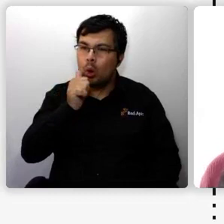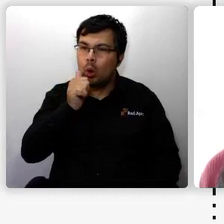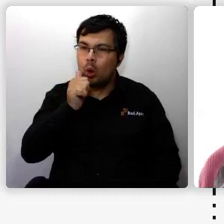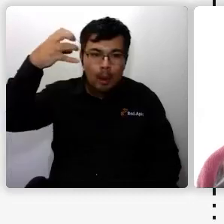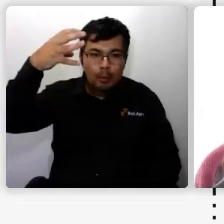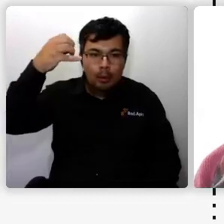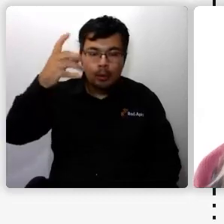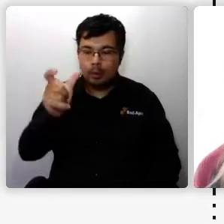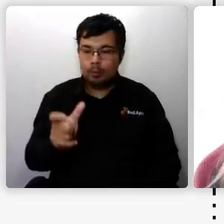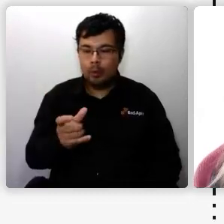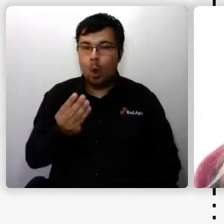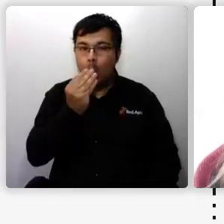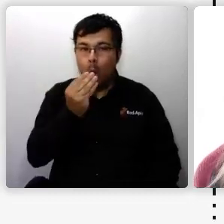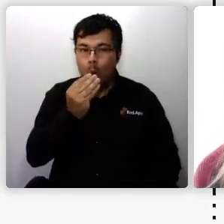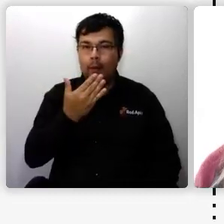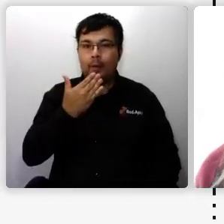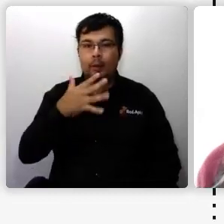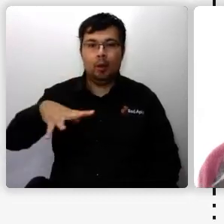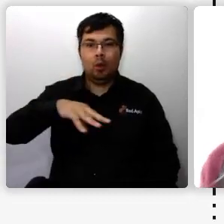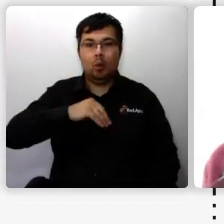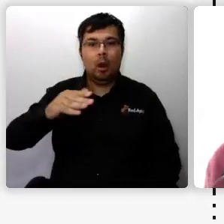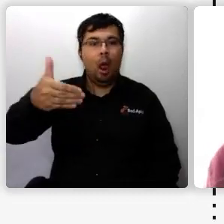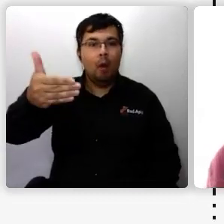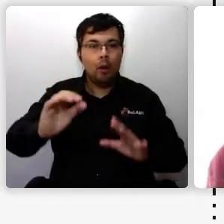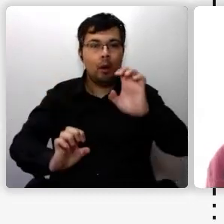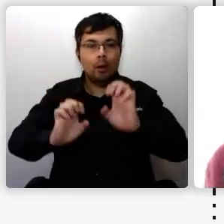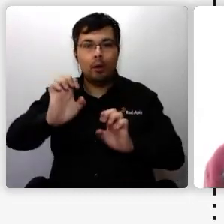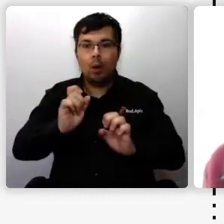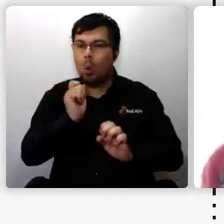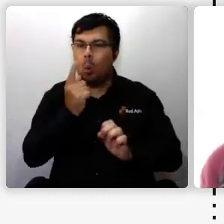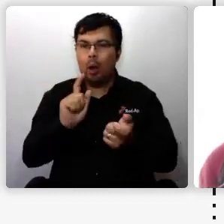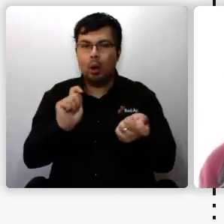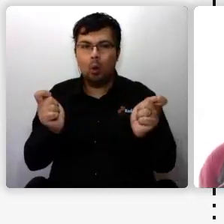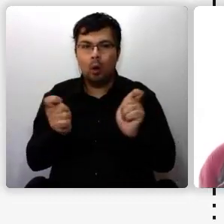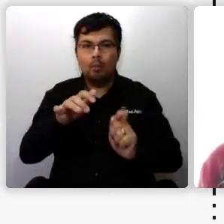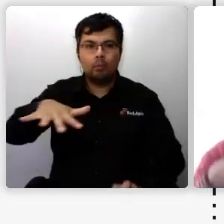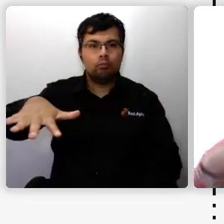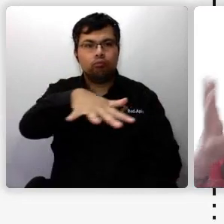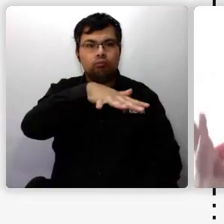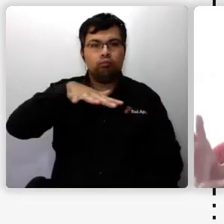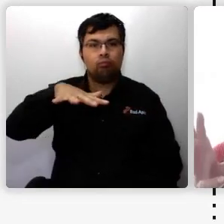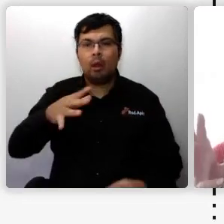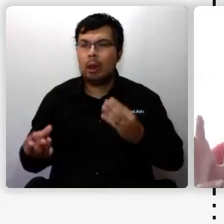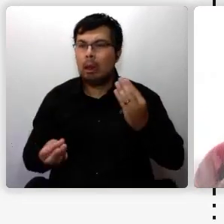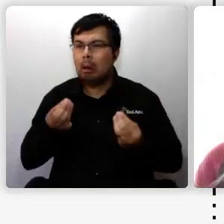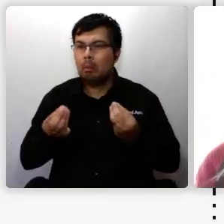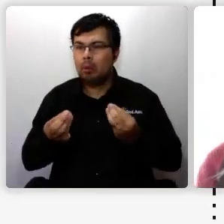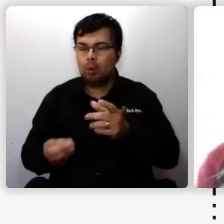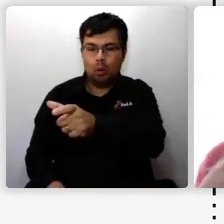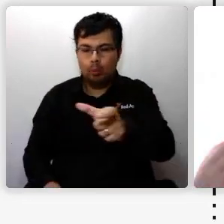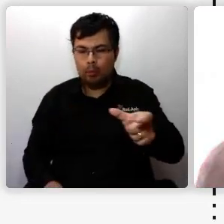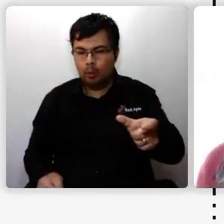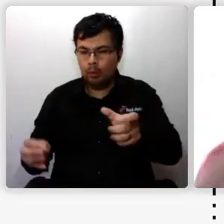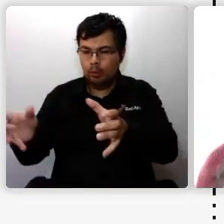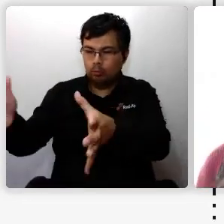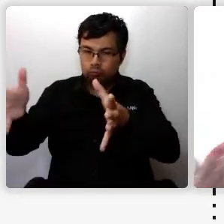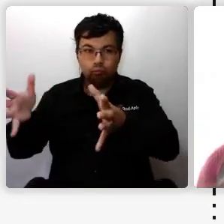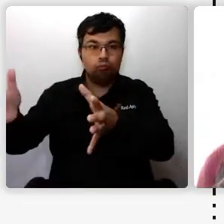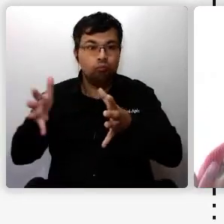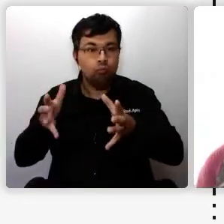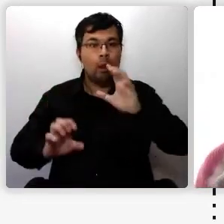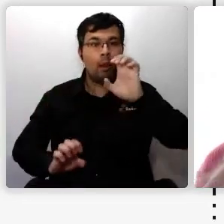¿Cuáles son los cambios que tienen hoy día nuestros consumidores? ¿Cuáles son los cambios del sector? ¿Qué está pasando en el sector? ¿Qué está pasando con los proveedores? Es